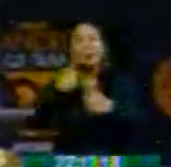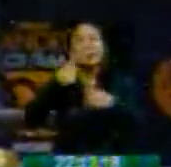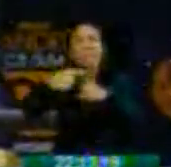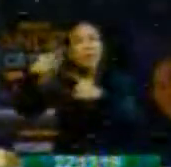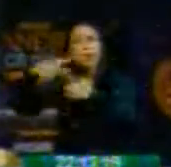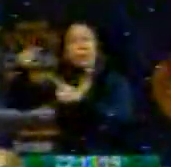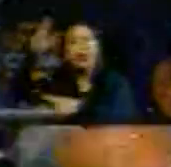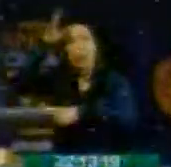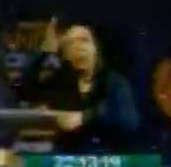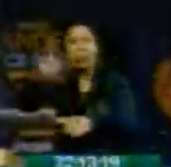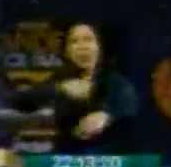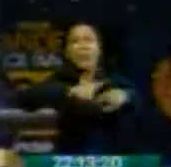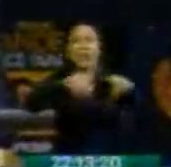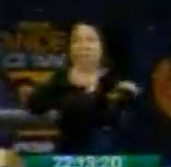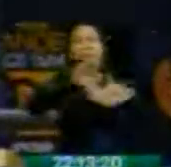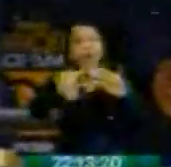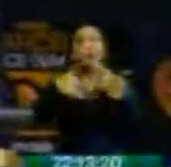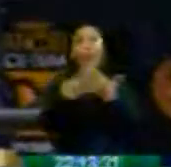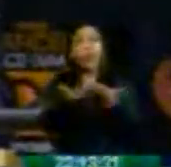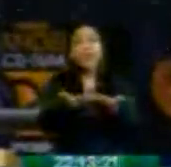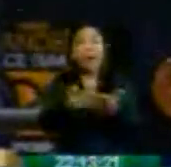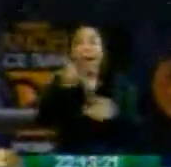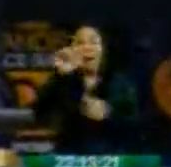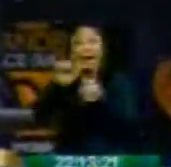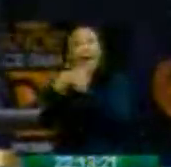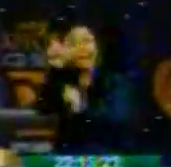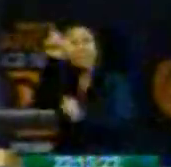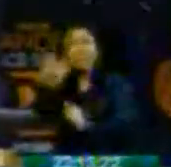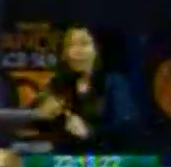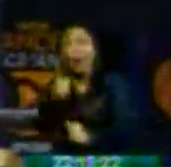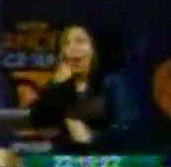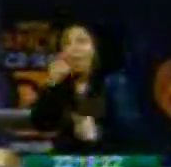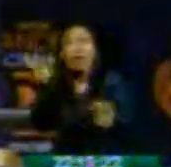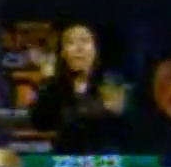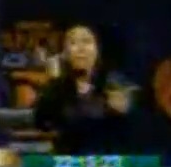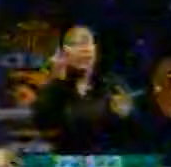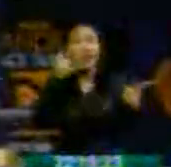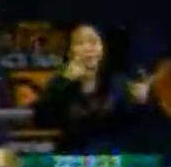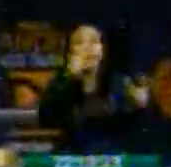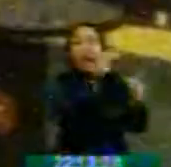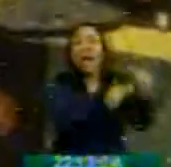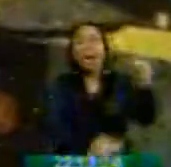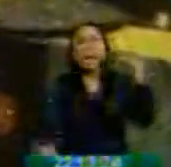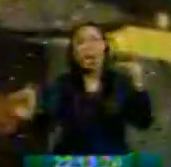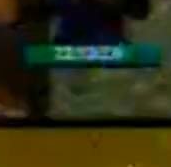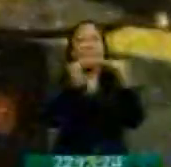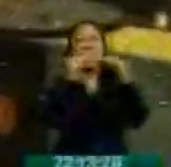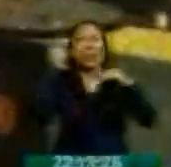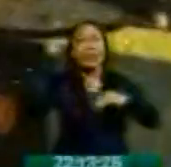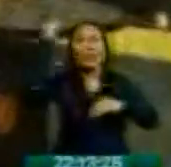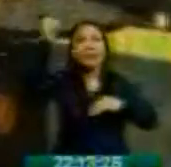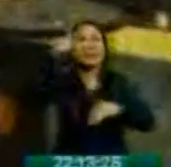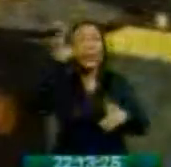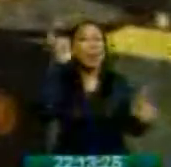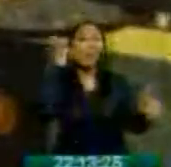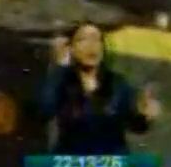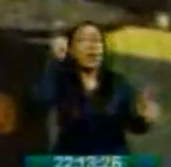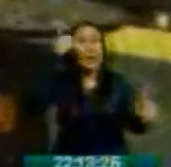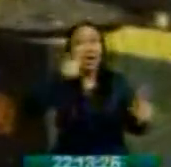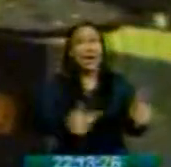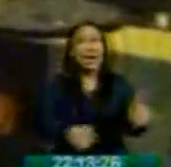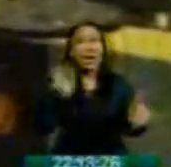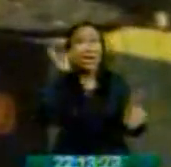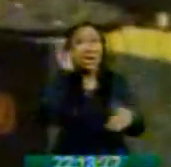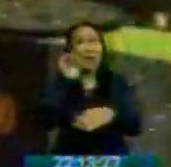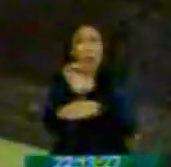multicultural, diversa, donde cada hombre, mujer y niño sean tratados igualmente. La ecuatoriana María Fernanda